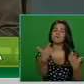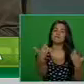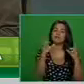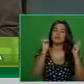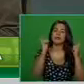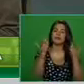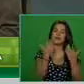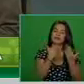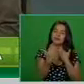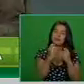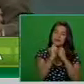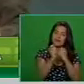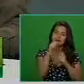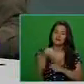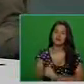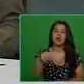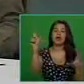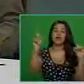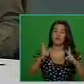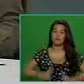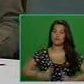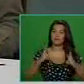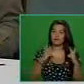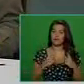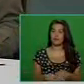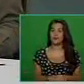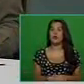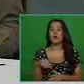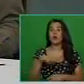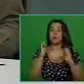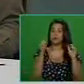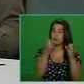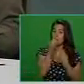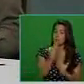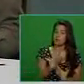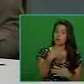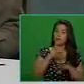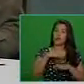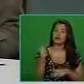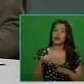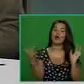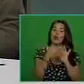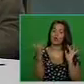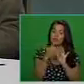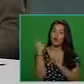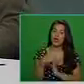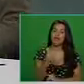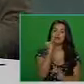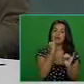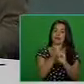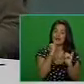el canal del Poder Popular. Iniciando con un pie, por supuesto, tenemos nuestros puntos de contacto, que son la